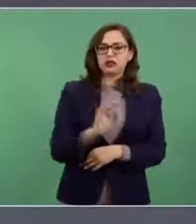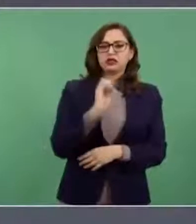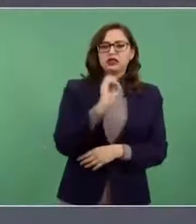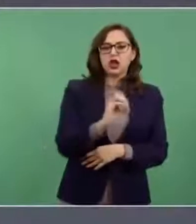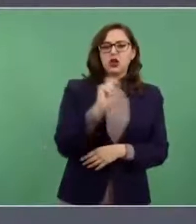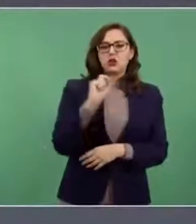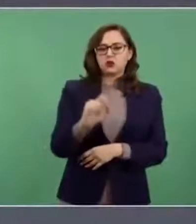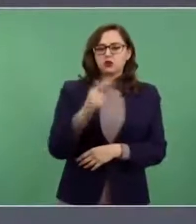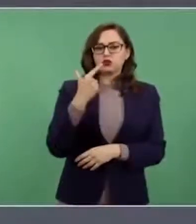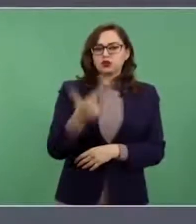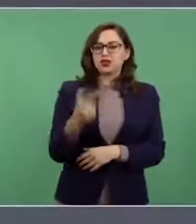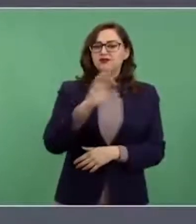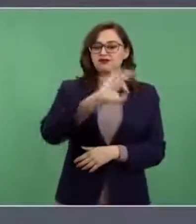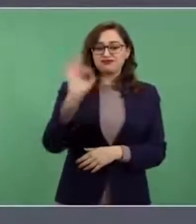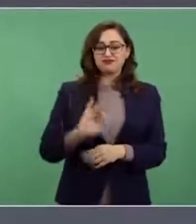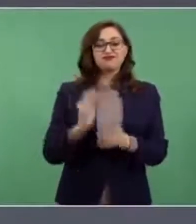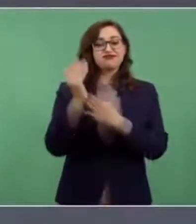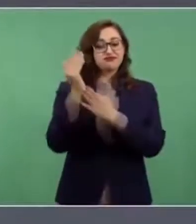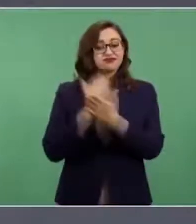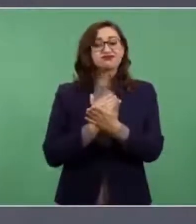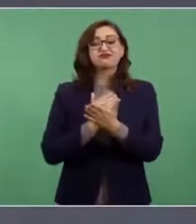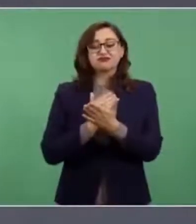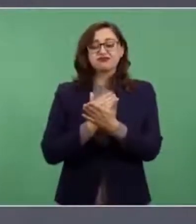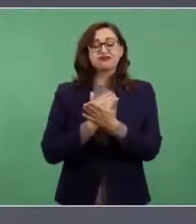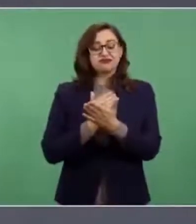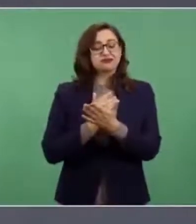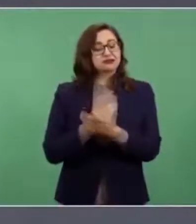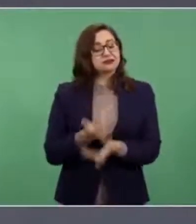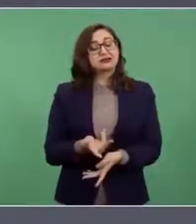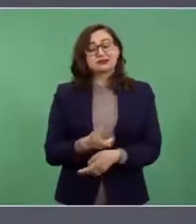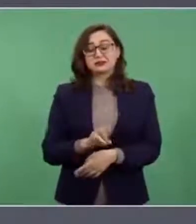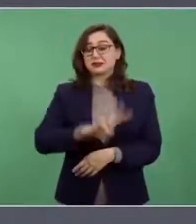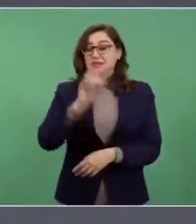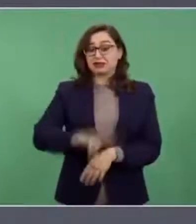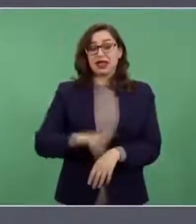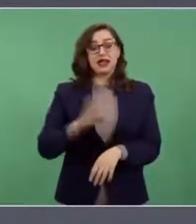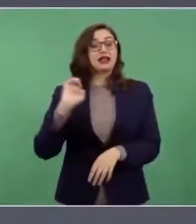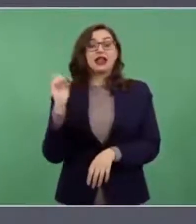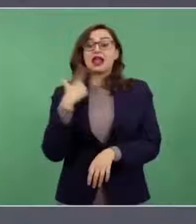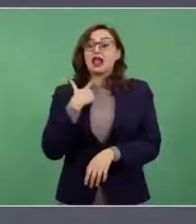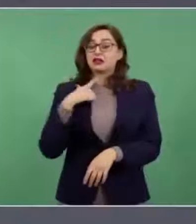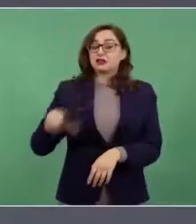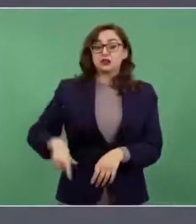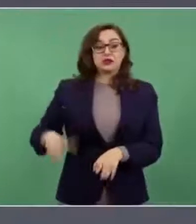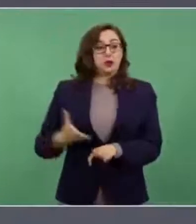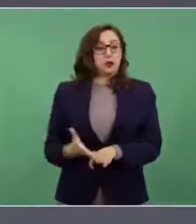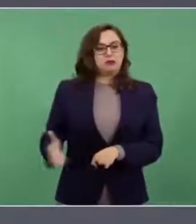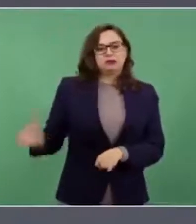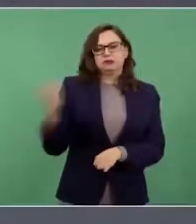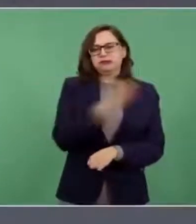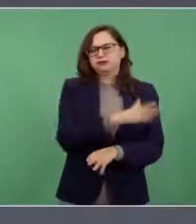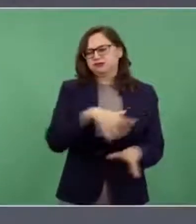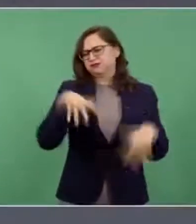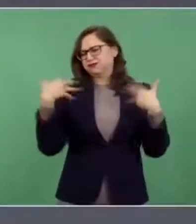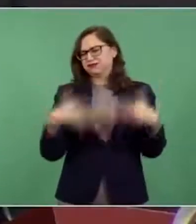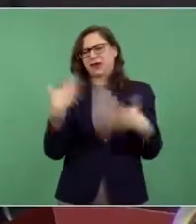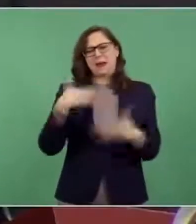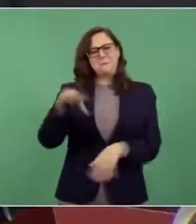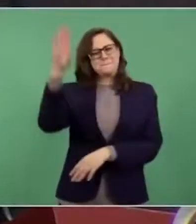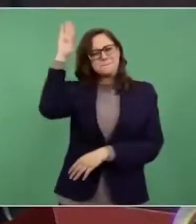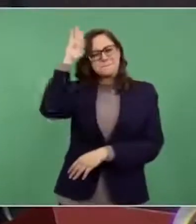0.7%, porque nos los dejaron muy arriba y tuvimos primero